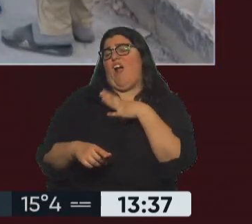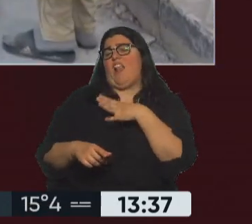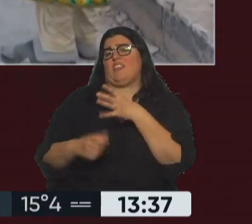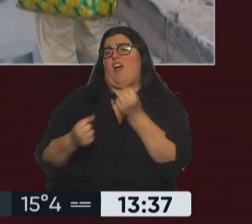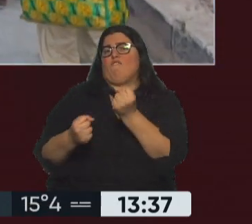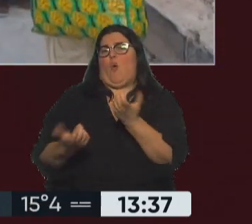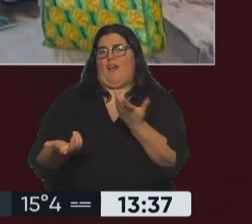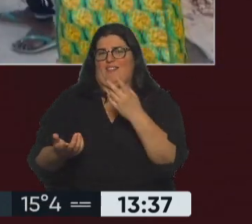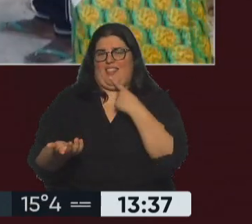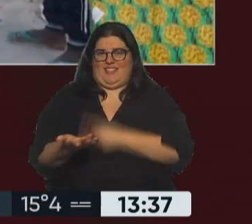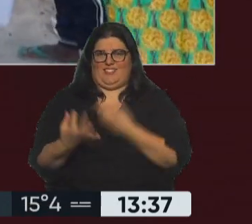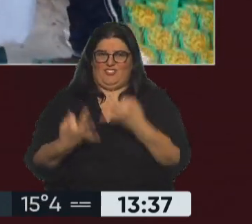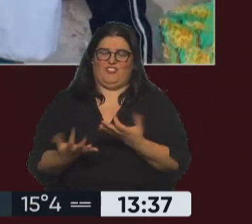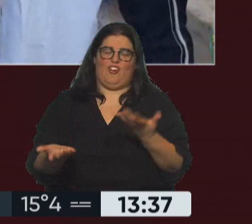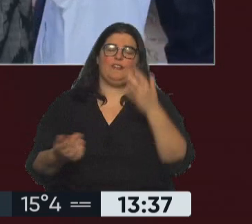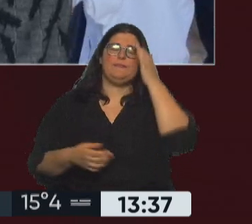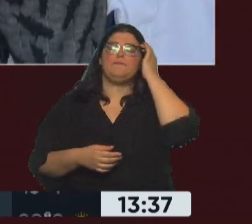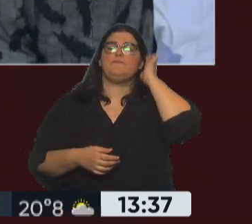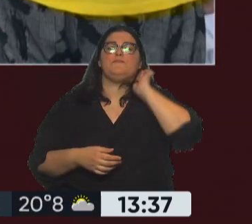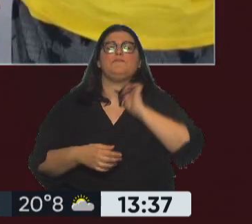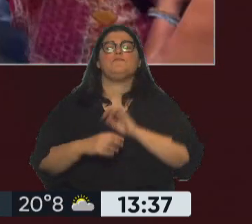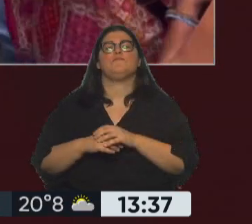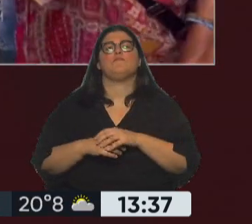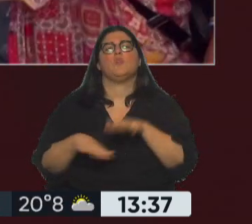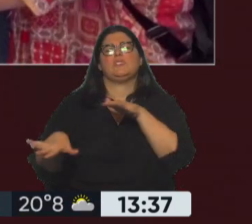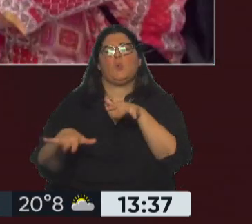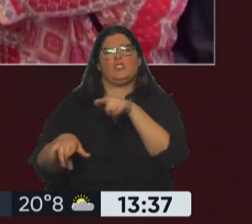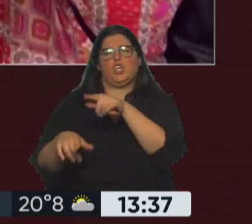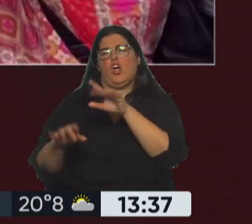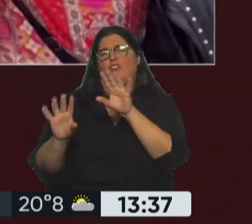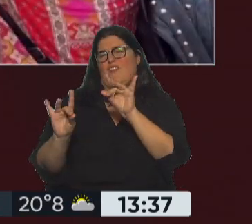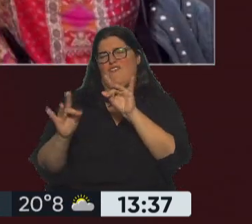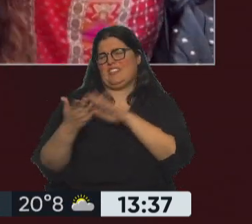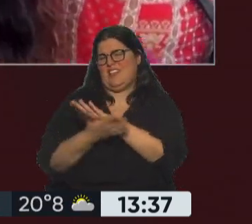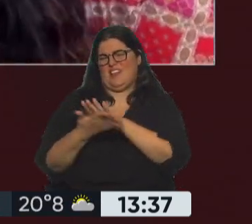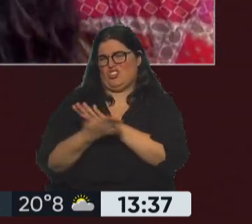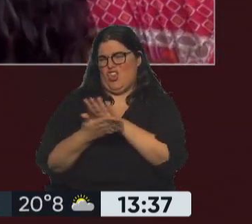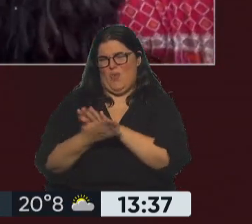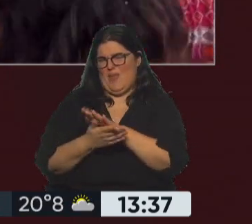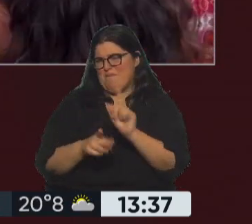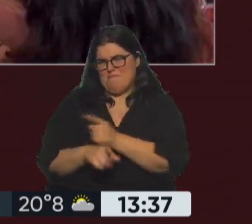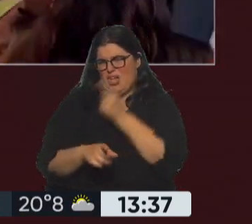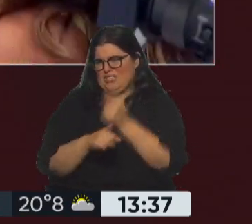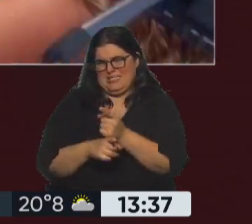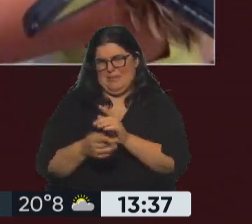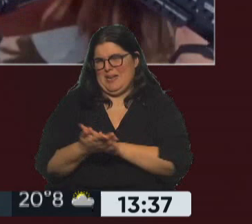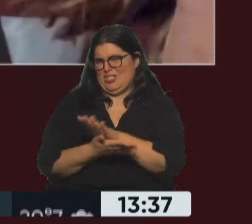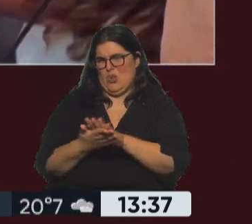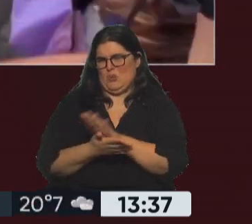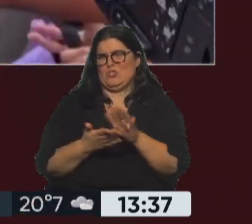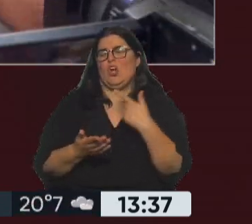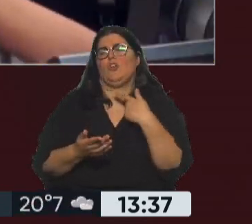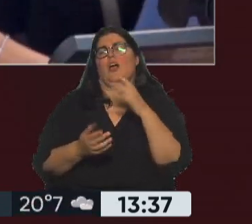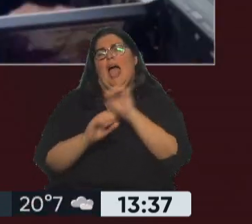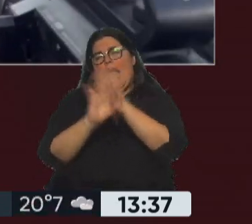tema humanitario, digamos, y dificilísima resolución, de imposible resolución. Una pequeña nota al